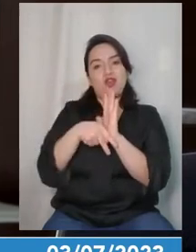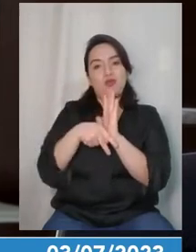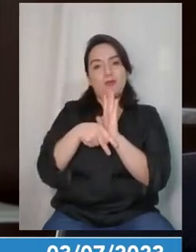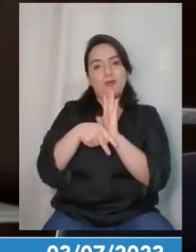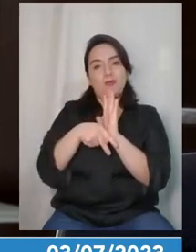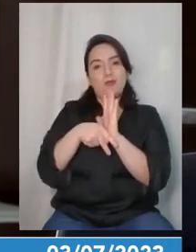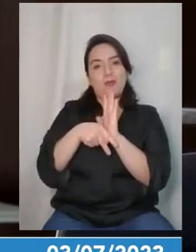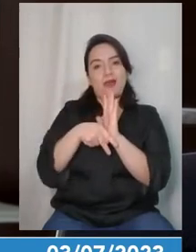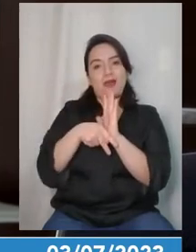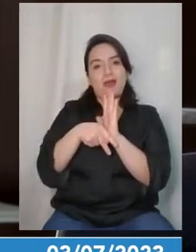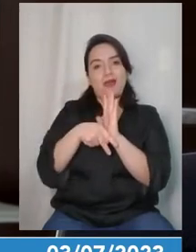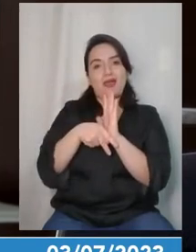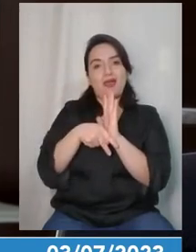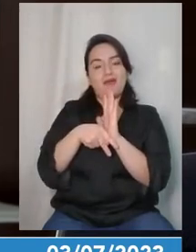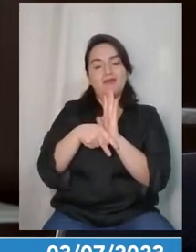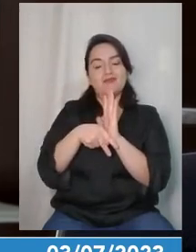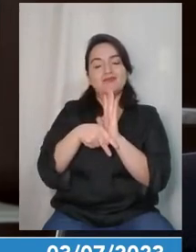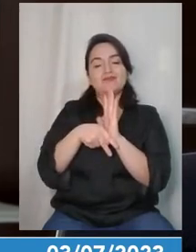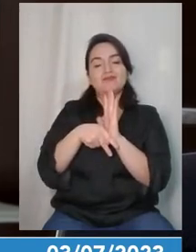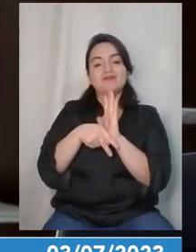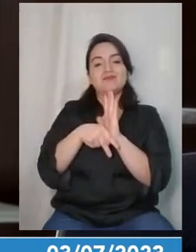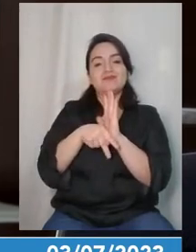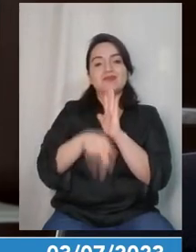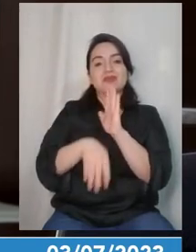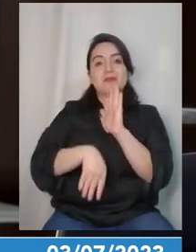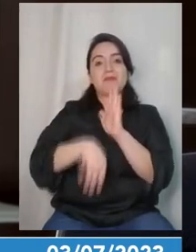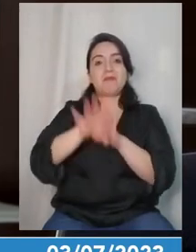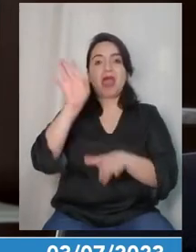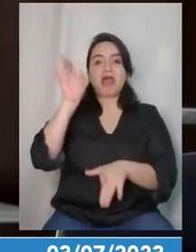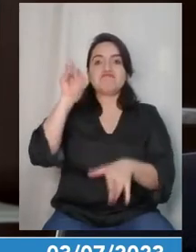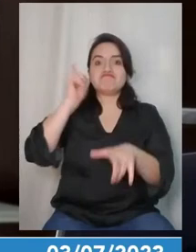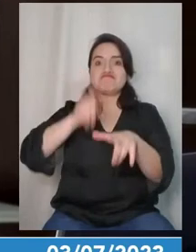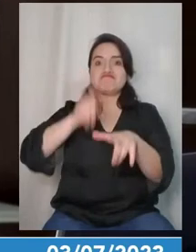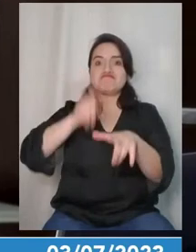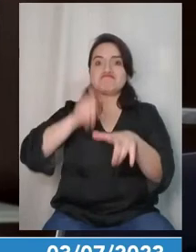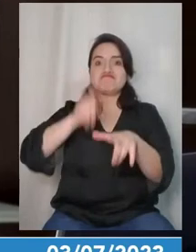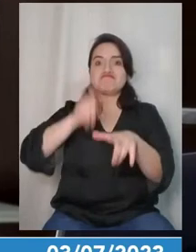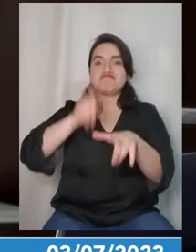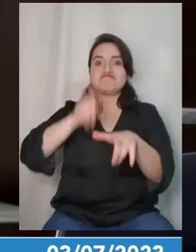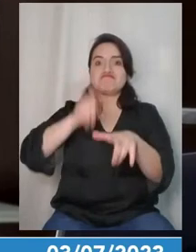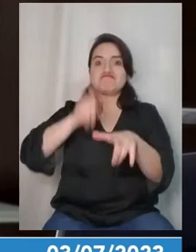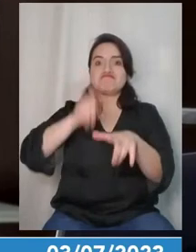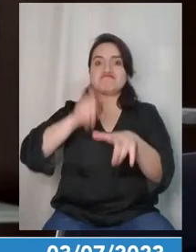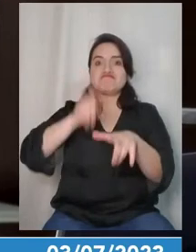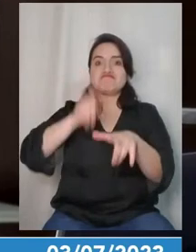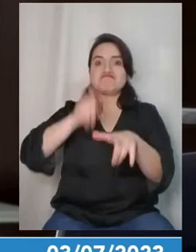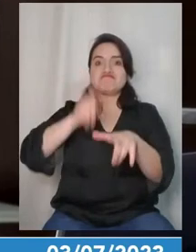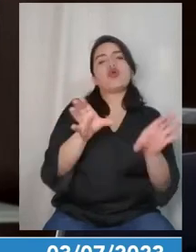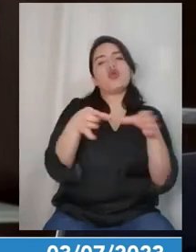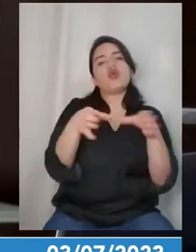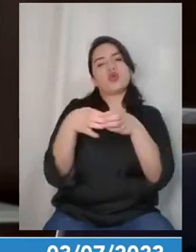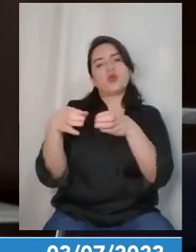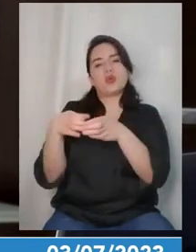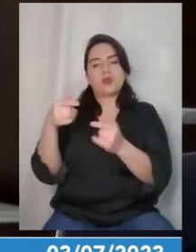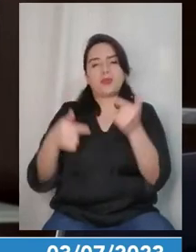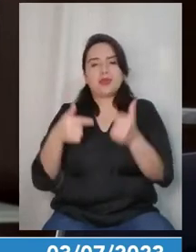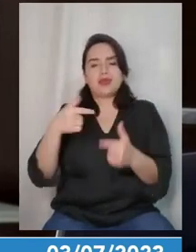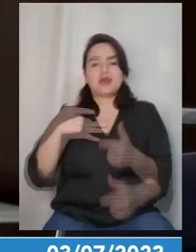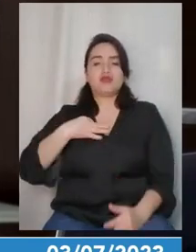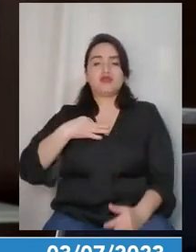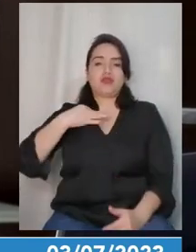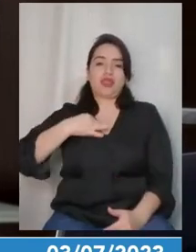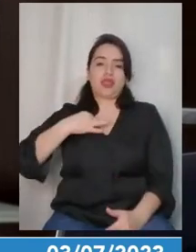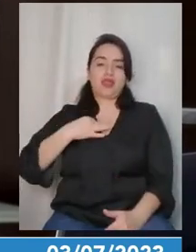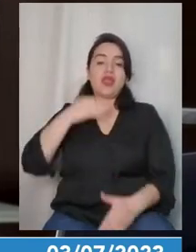Finalizando esta presentación, les hago el llamado a todos los sectores políticos de la ciudadanía a votar a favor de esta idea,